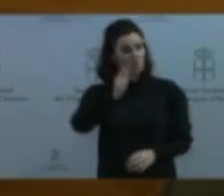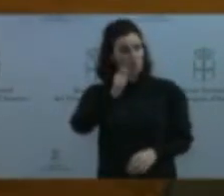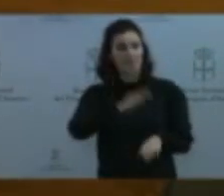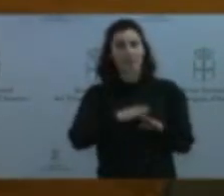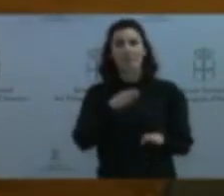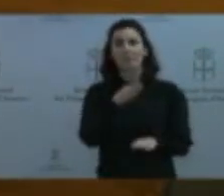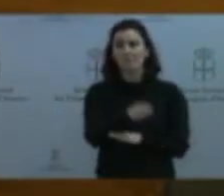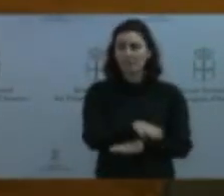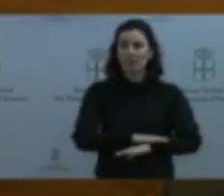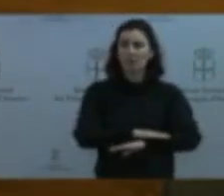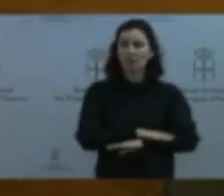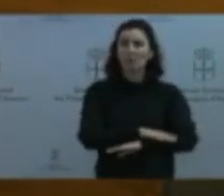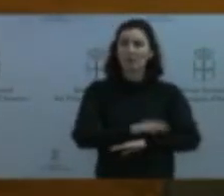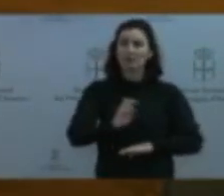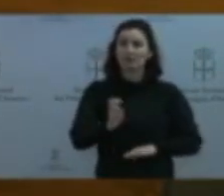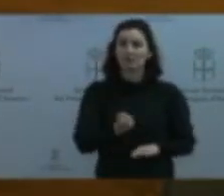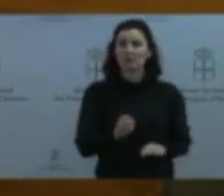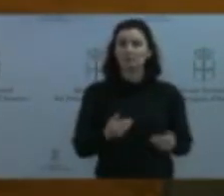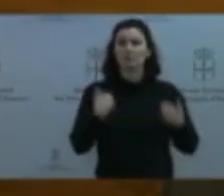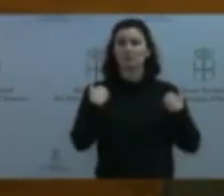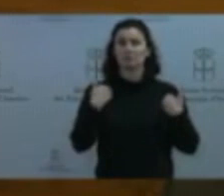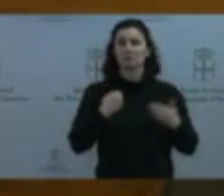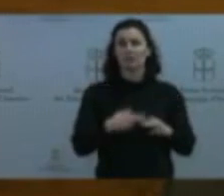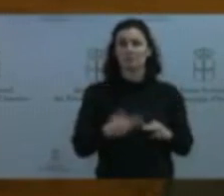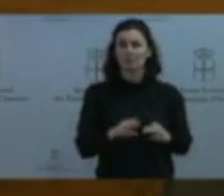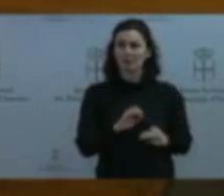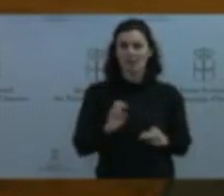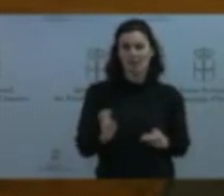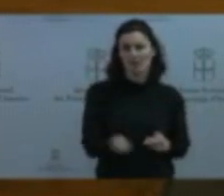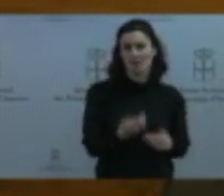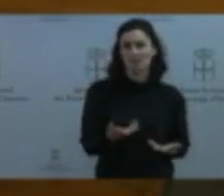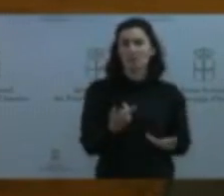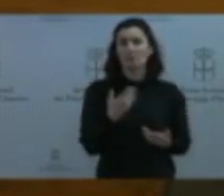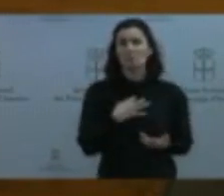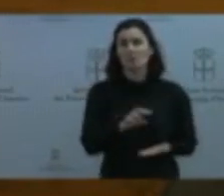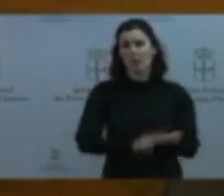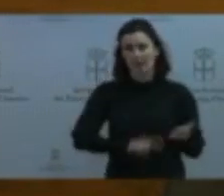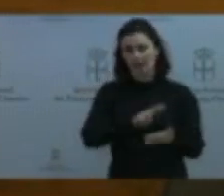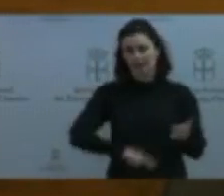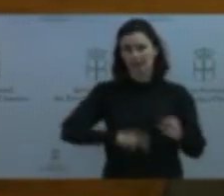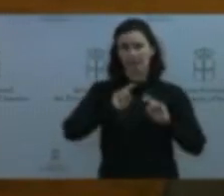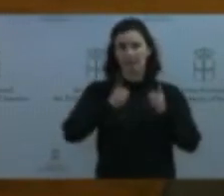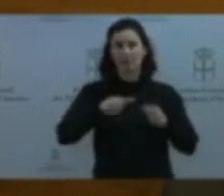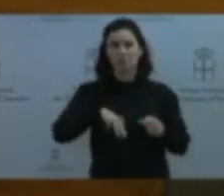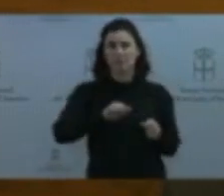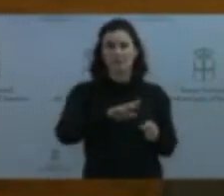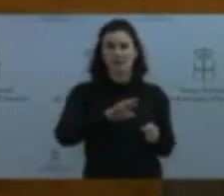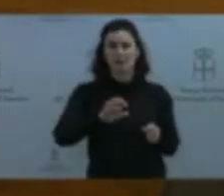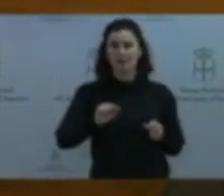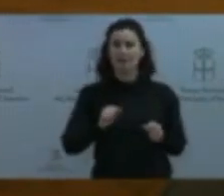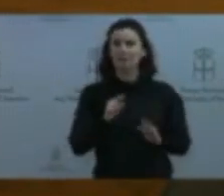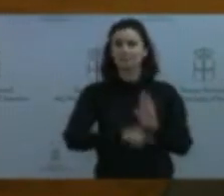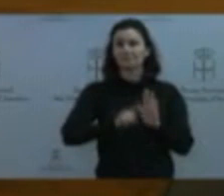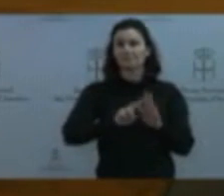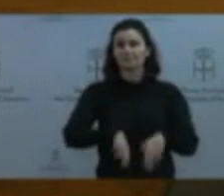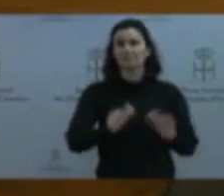cargos de responsabilidad. Le podría leer muchas más cosas del caso Marea. Le podría hablar de las medidas de regeneración democrática que ha presentado este gobierno y que ha hecho este